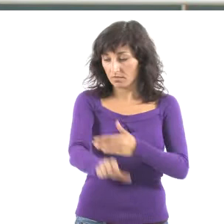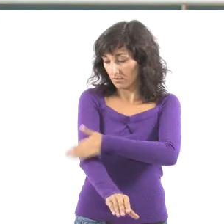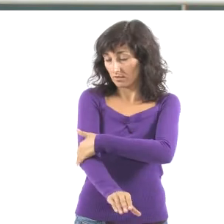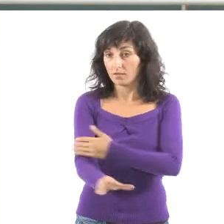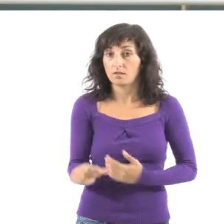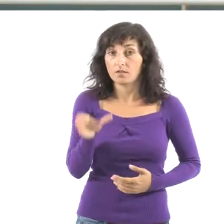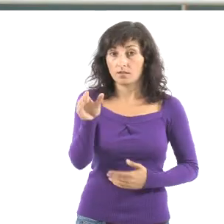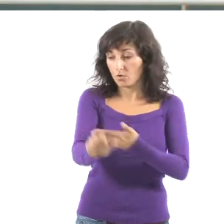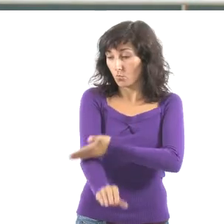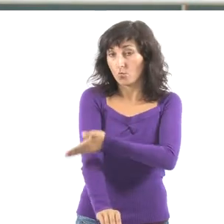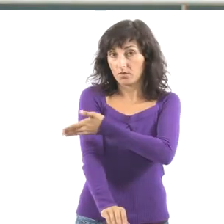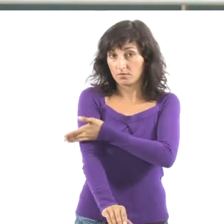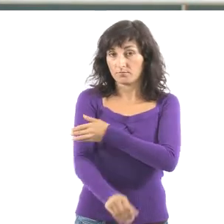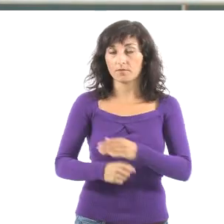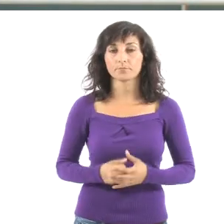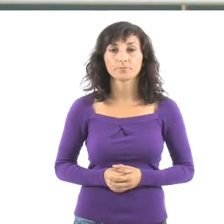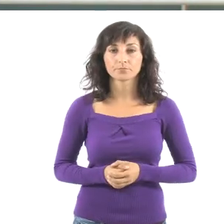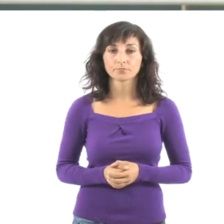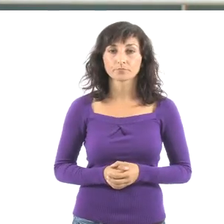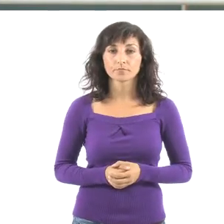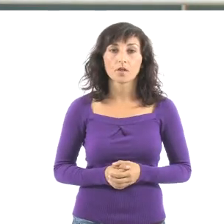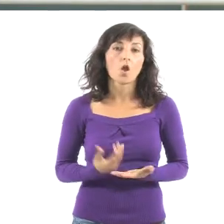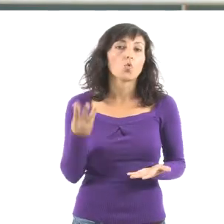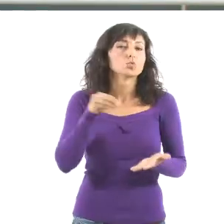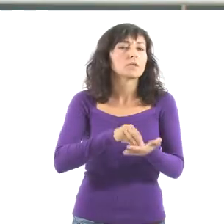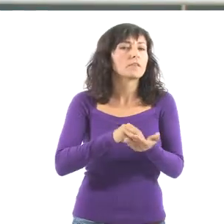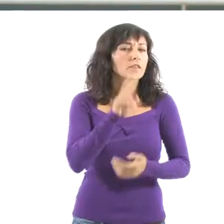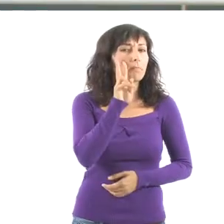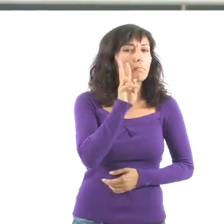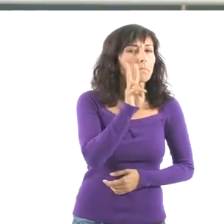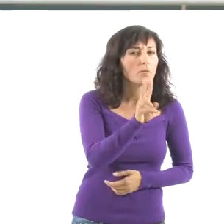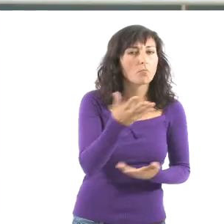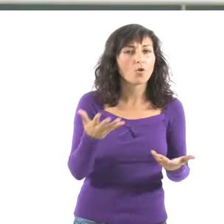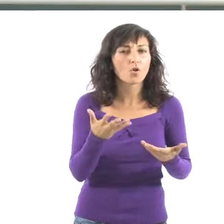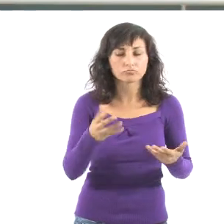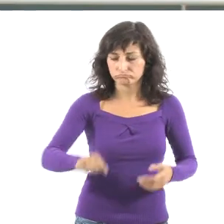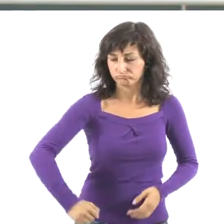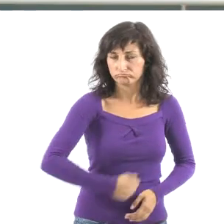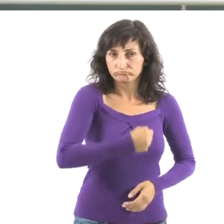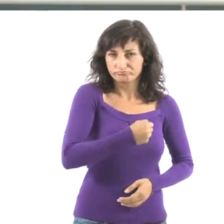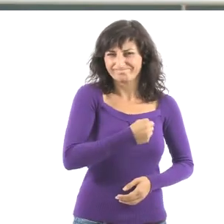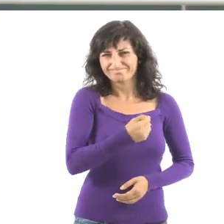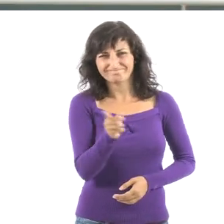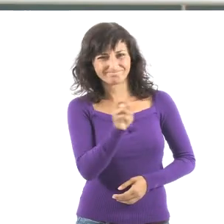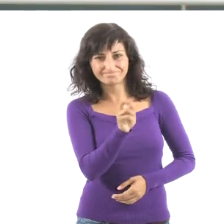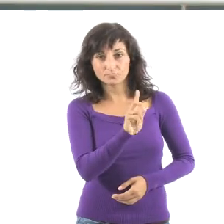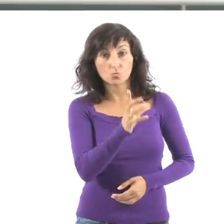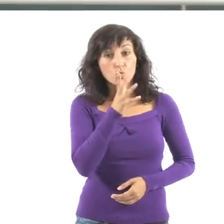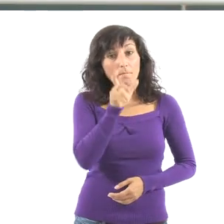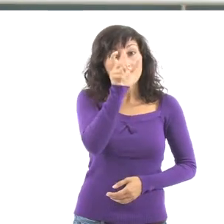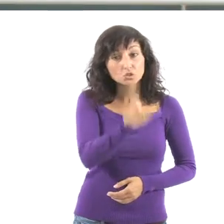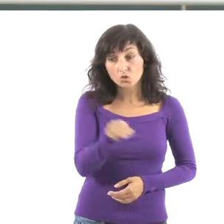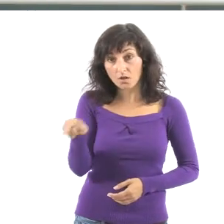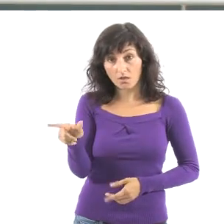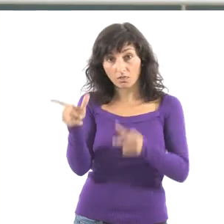encima del codo. Tampoco es conveniente, como en algunas ocasiones vemos, mostrar el brazo flexionado, porque la persona lo único que